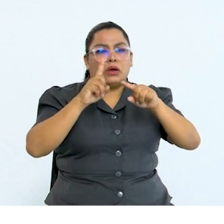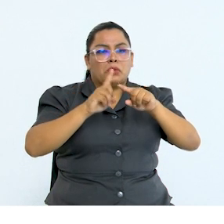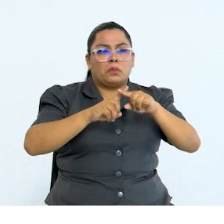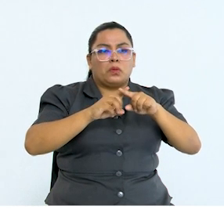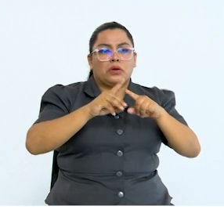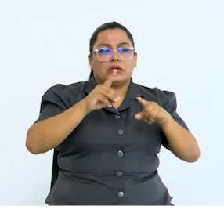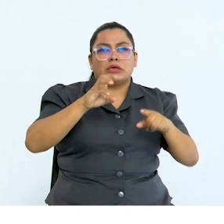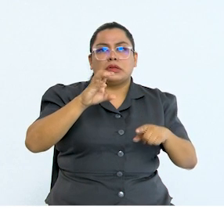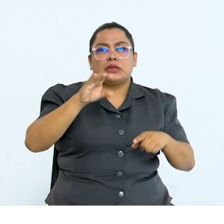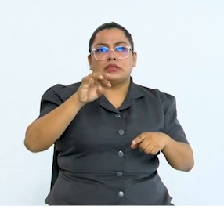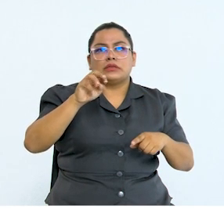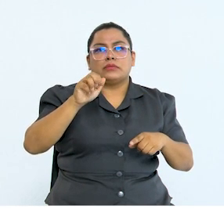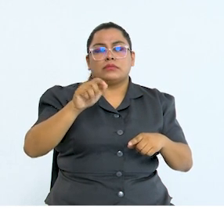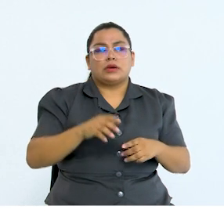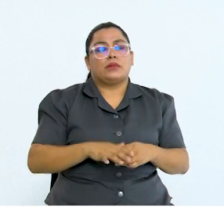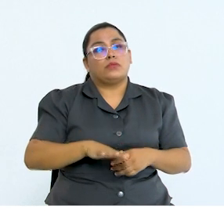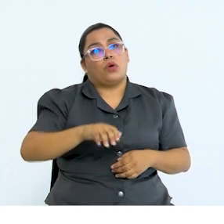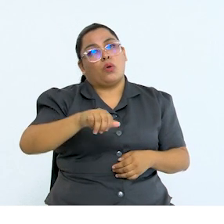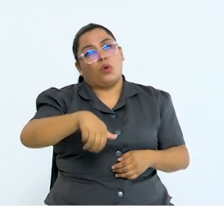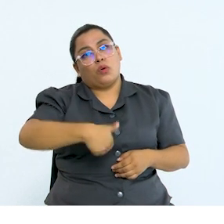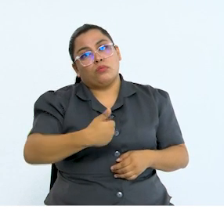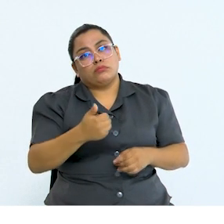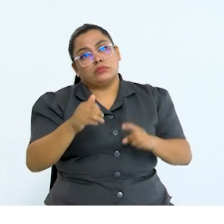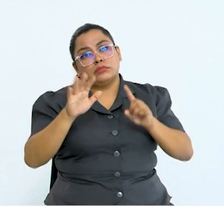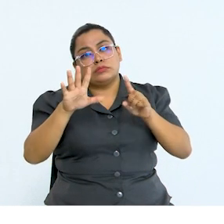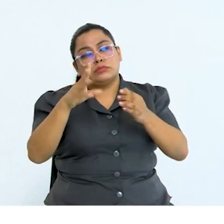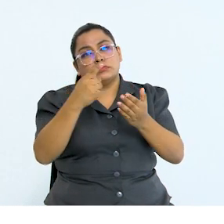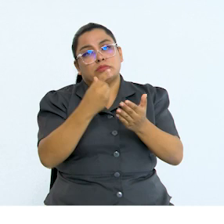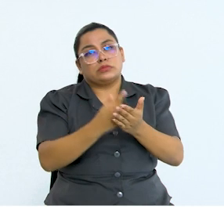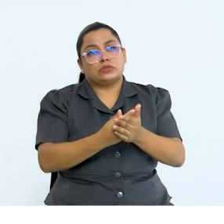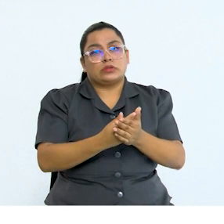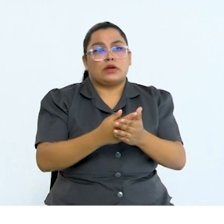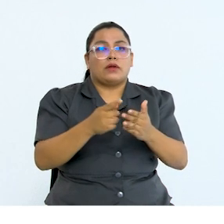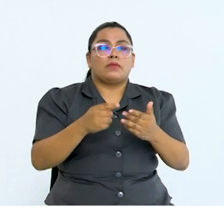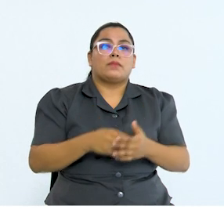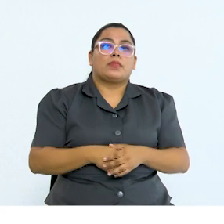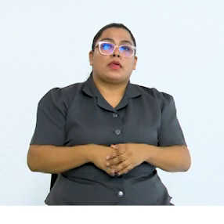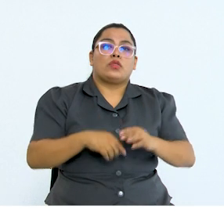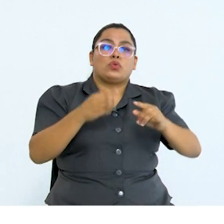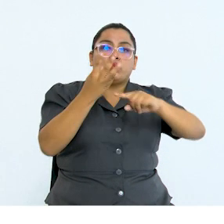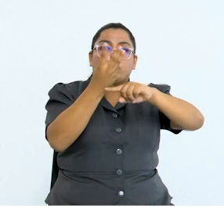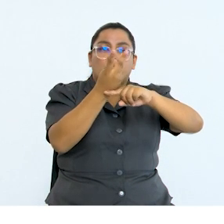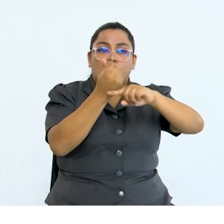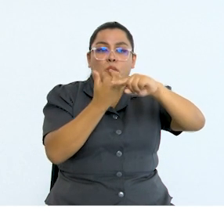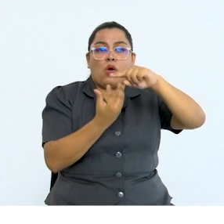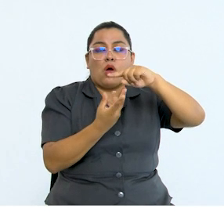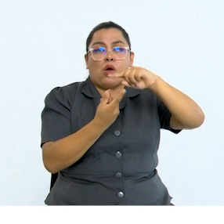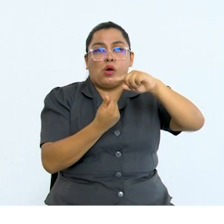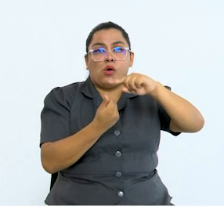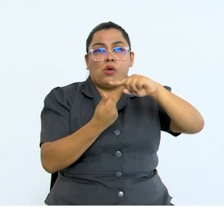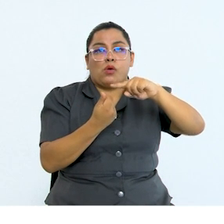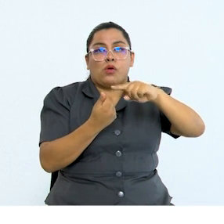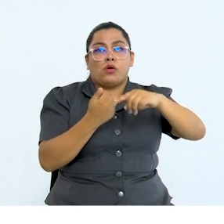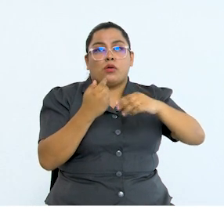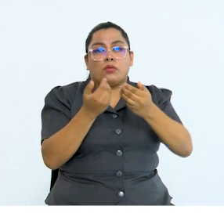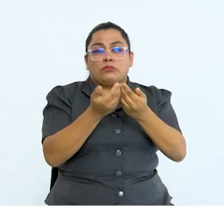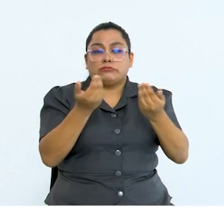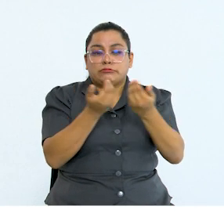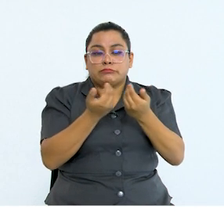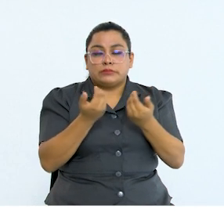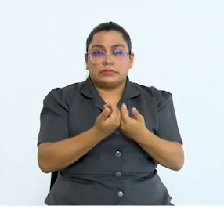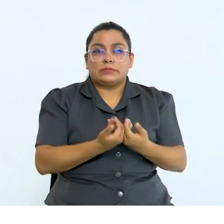por decimales. Y en sexto grado se ve la multiplicación de fracciones donde se generaliza la propiedad conmutativa